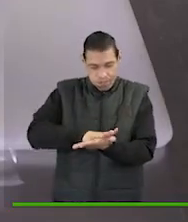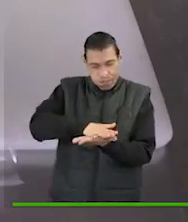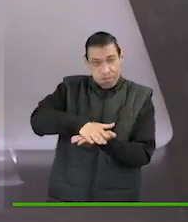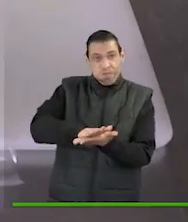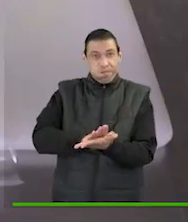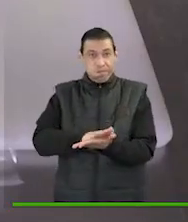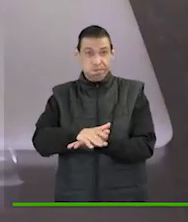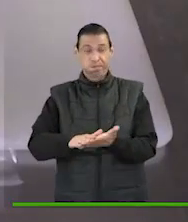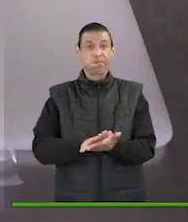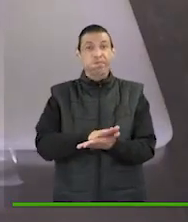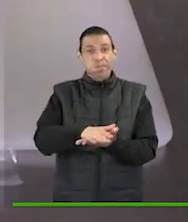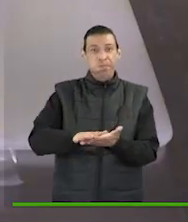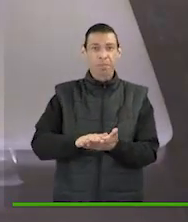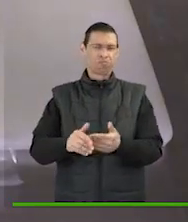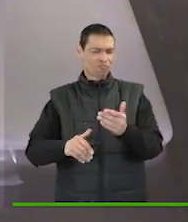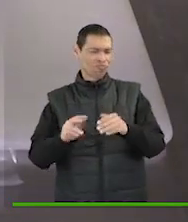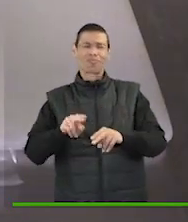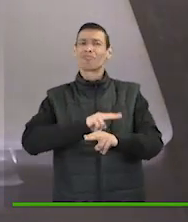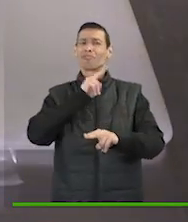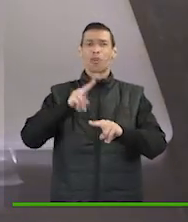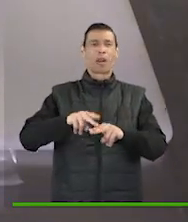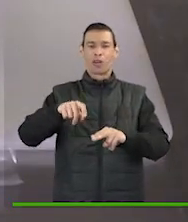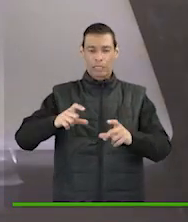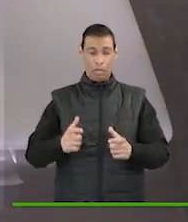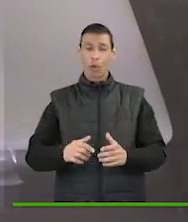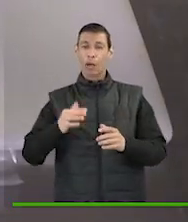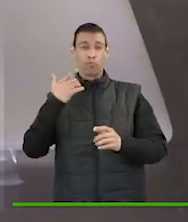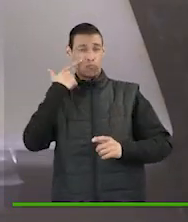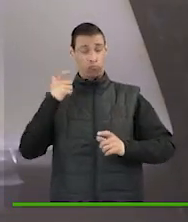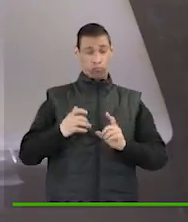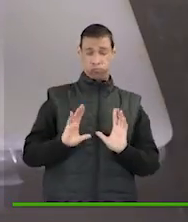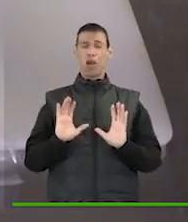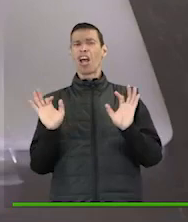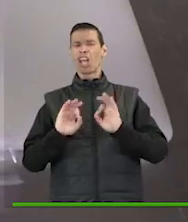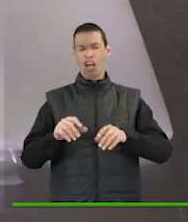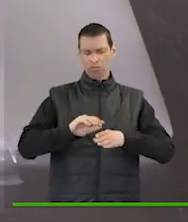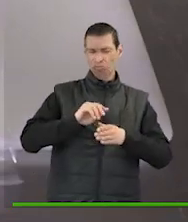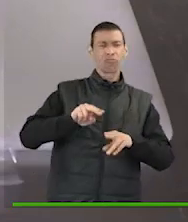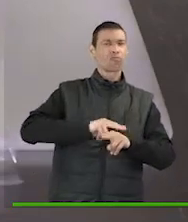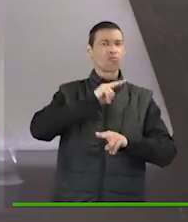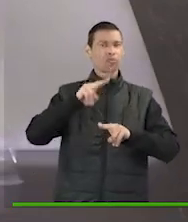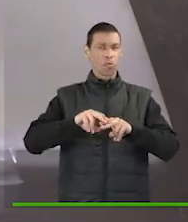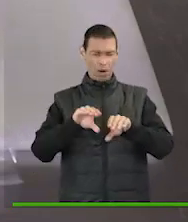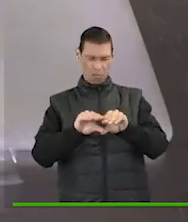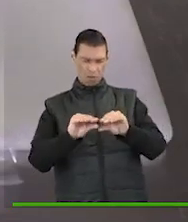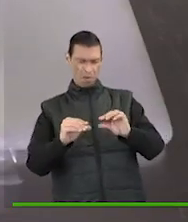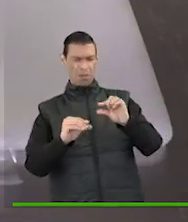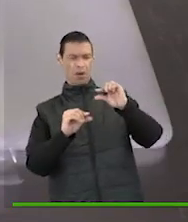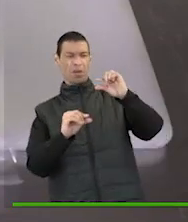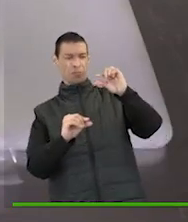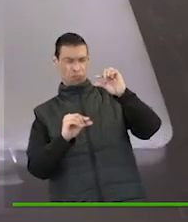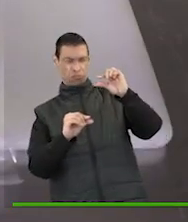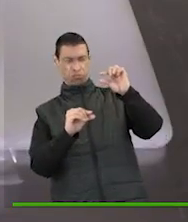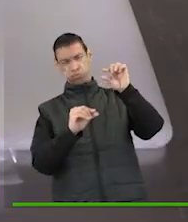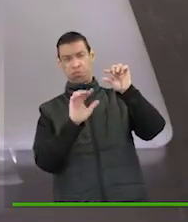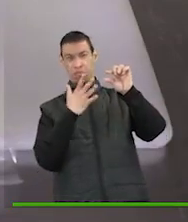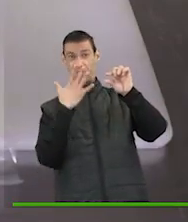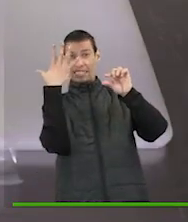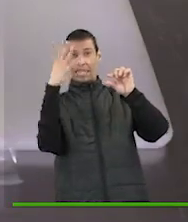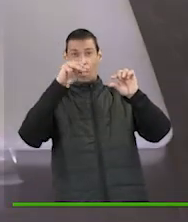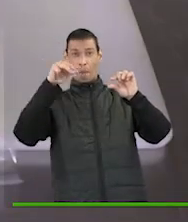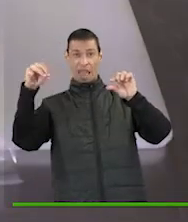hacer artesanal sin cortarla que nos quede más o menos de 5 centímetros 5 milímetros de grueso no 5 centímetros sino milímetros para